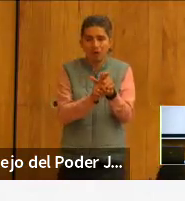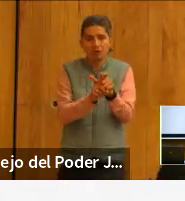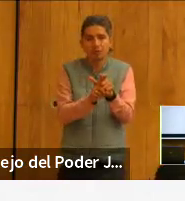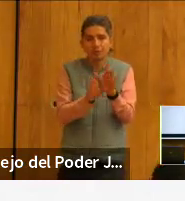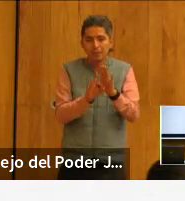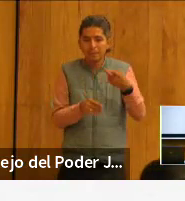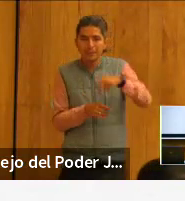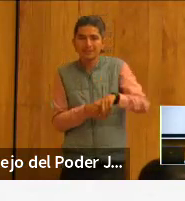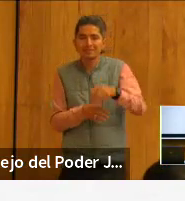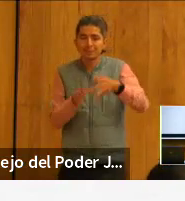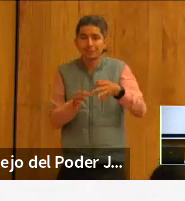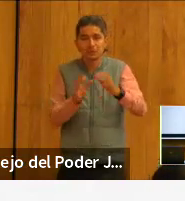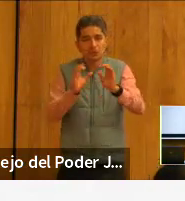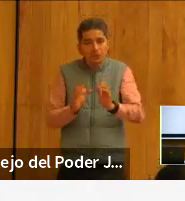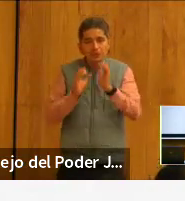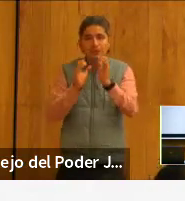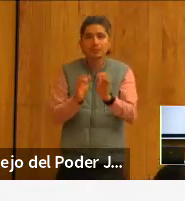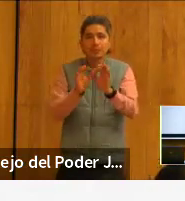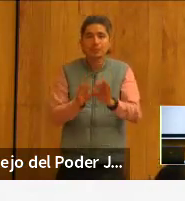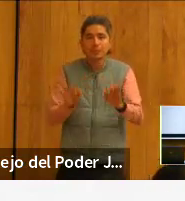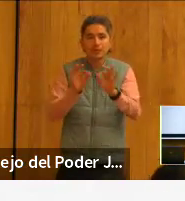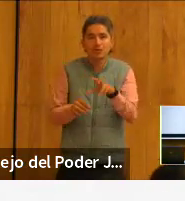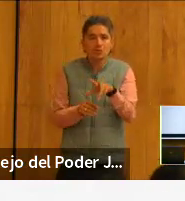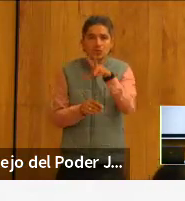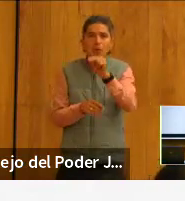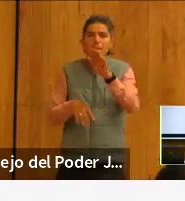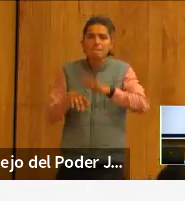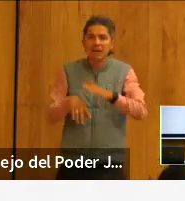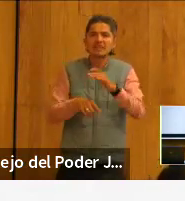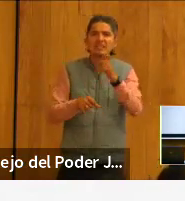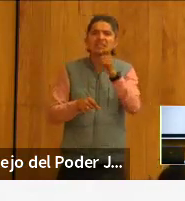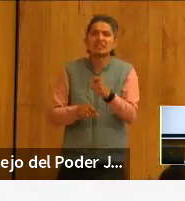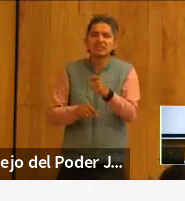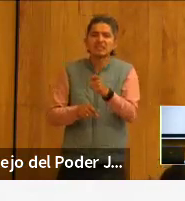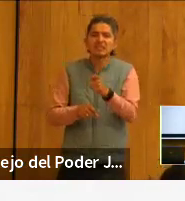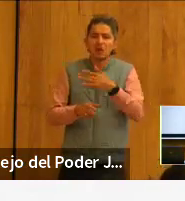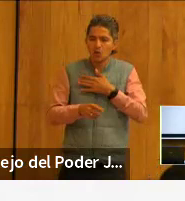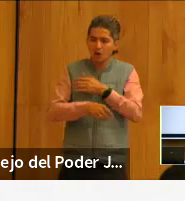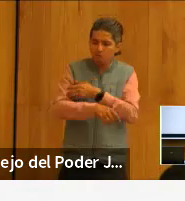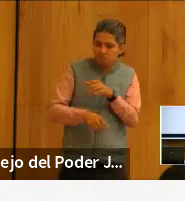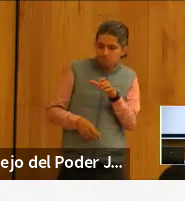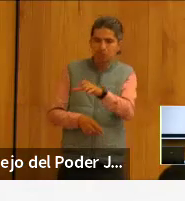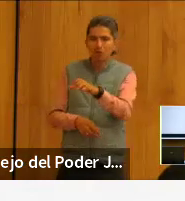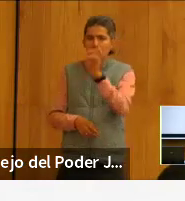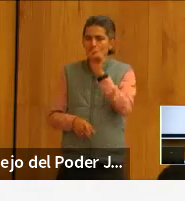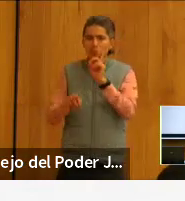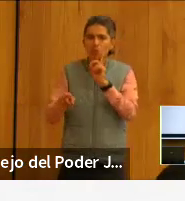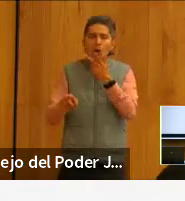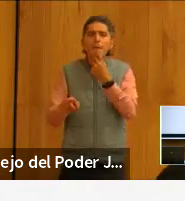tener ese debido cuidado de no darle más poder al a la persona